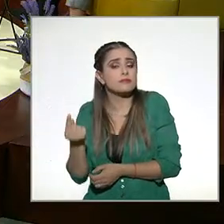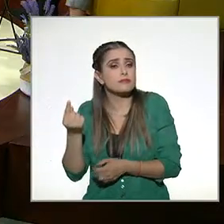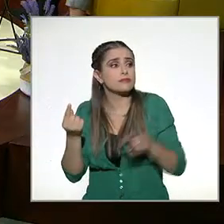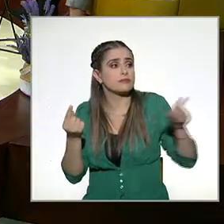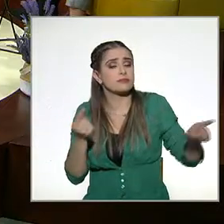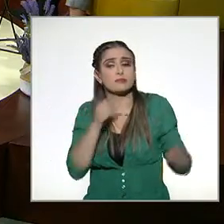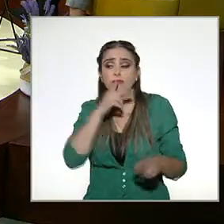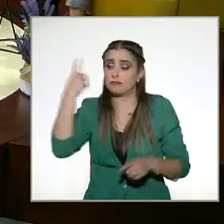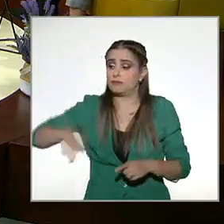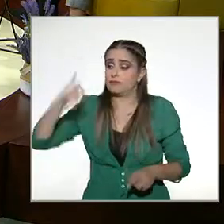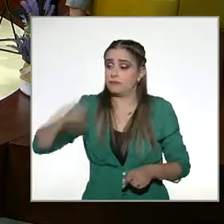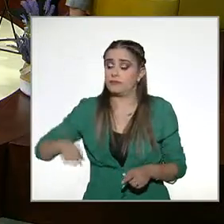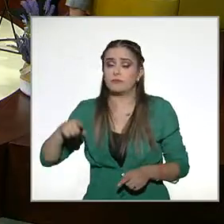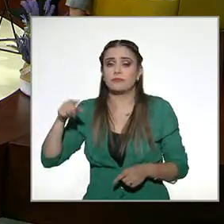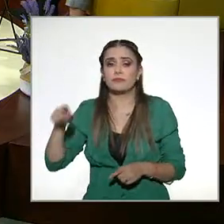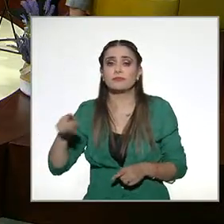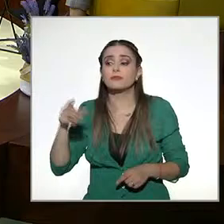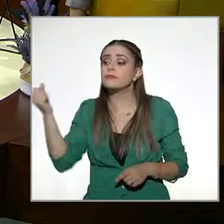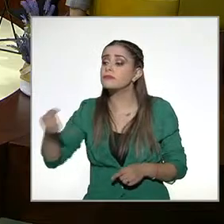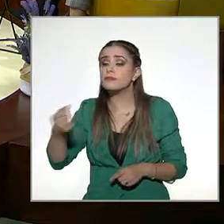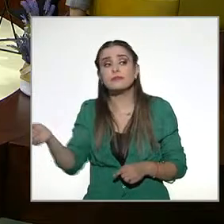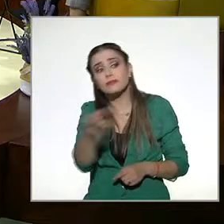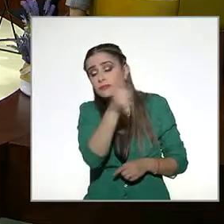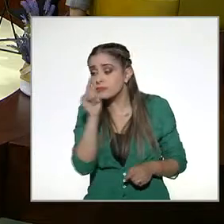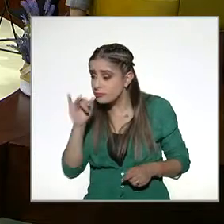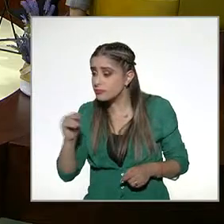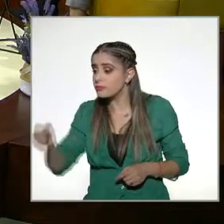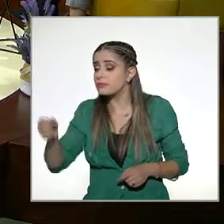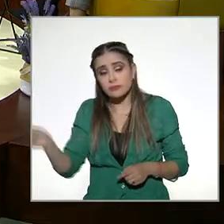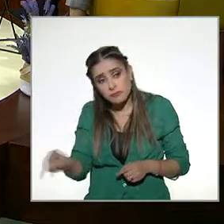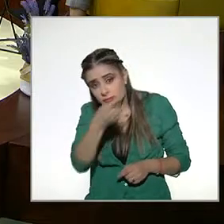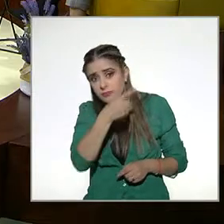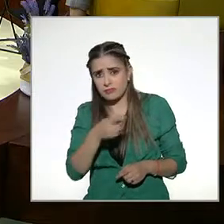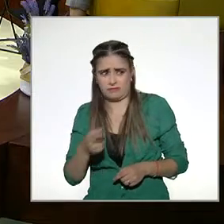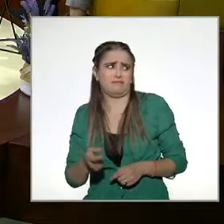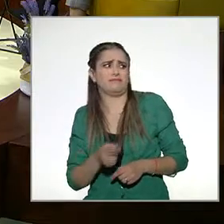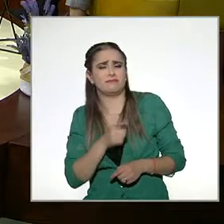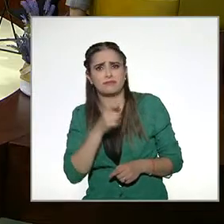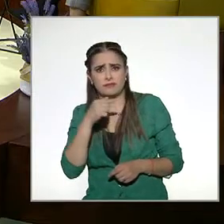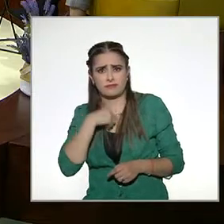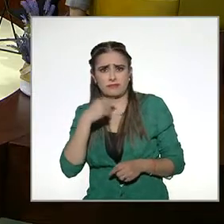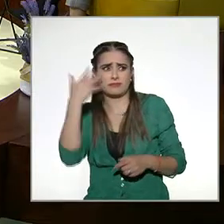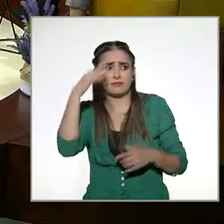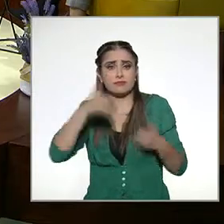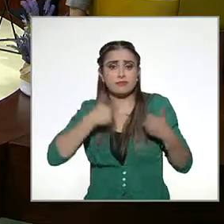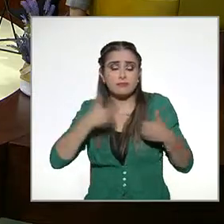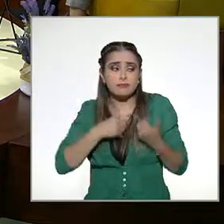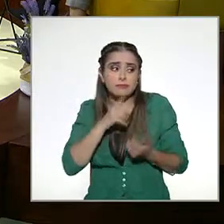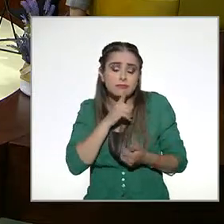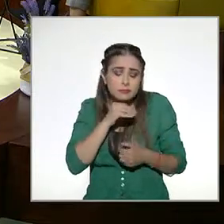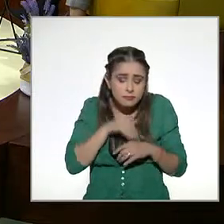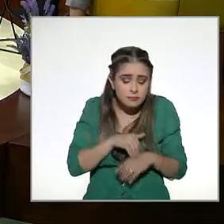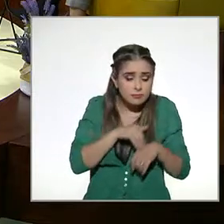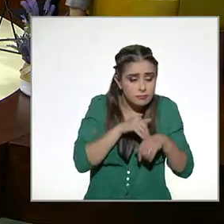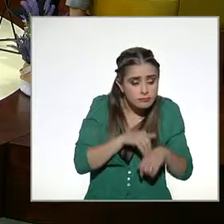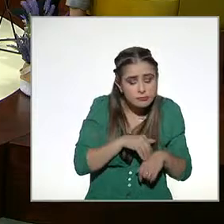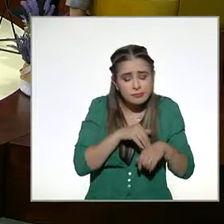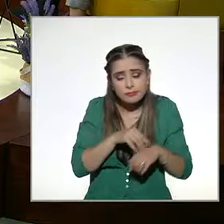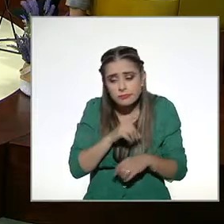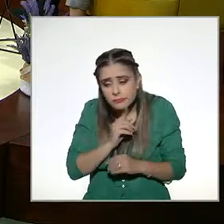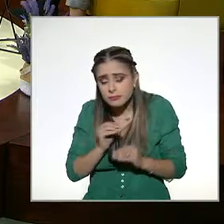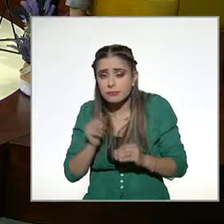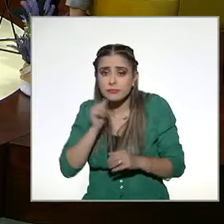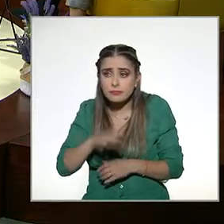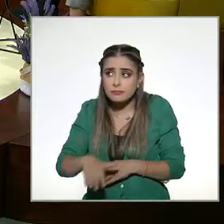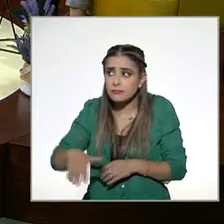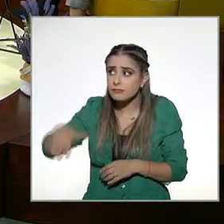un adolescente al que llega a una reunión y le digan, saluda a tía, saluda a tía? Claro. Los dientes dicen, no quiero saludar a nadie, beso, no quiero, ¿no? Te mandan al diablo. Pero el niño también ya lo dice.